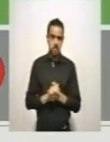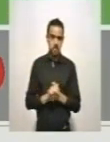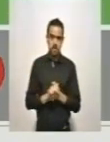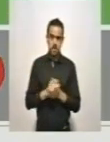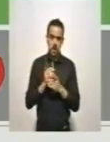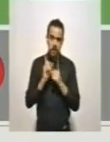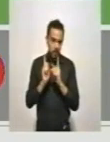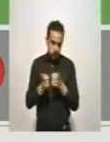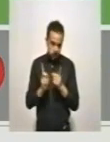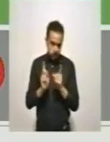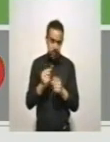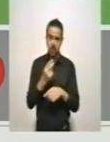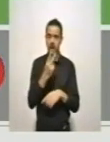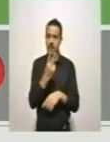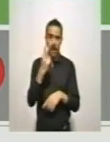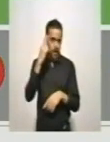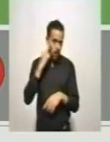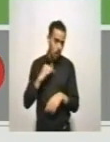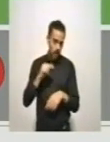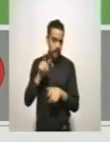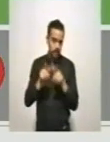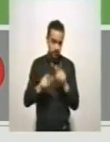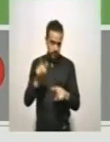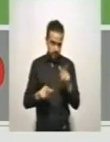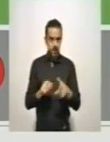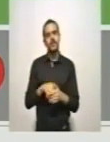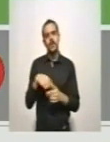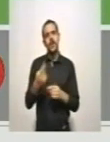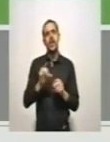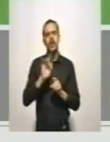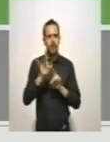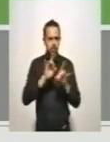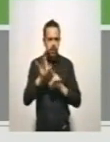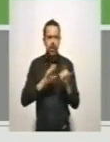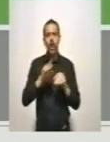siguen acumulados 29 casos y se descartaron